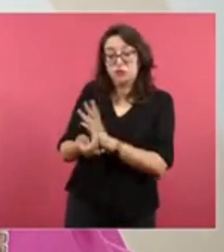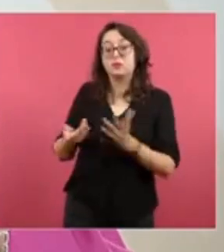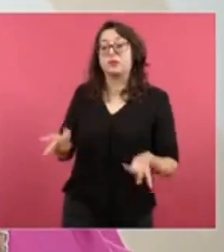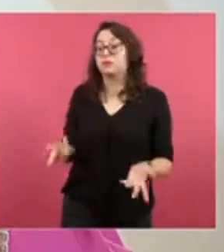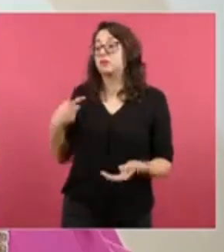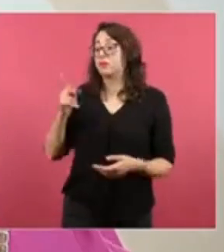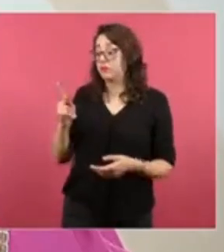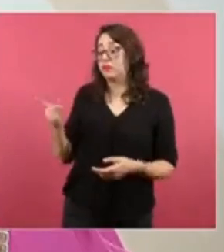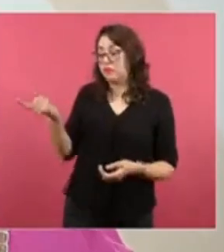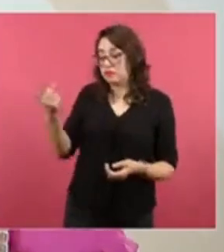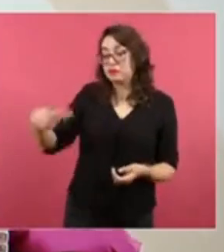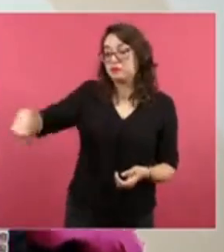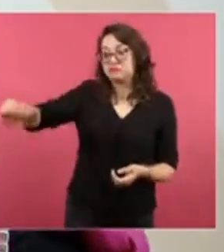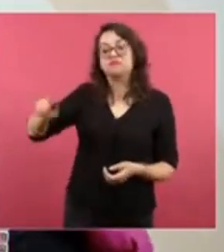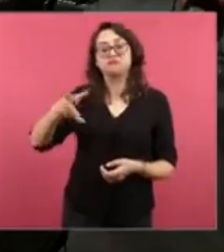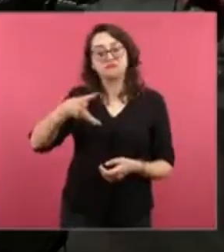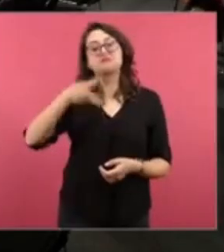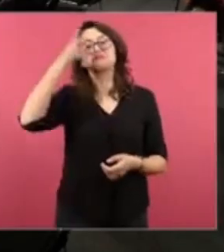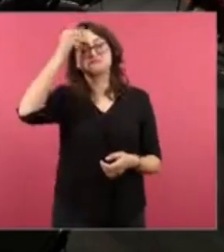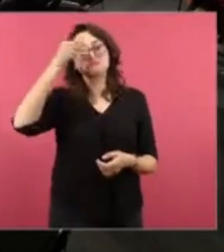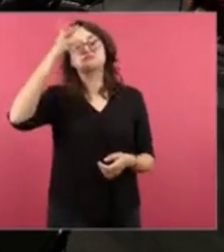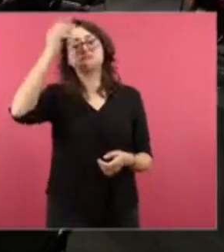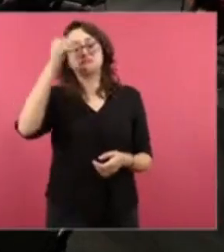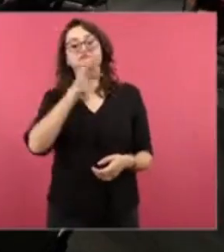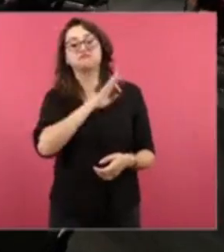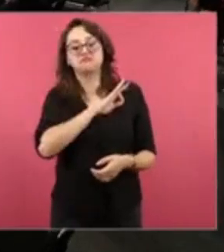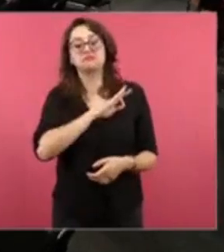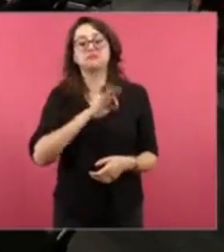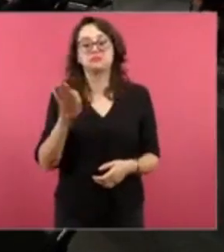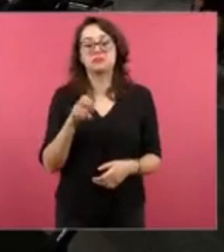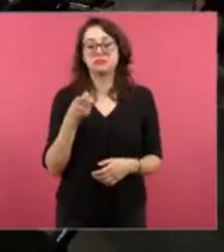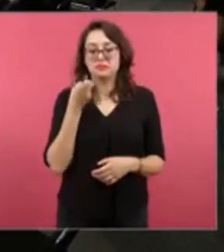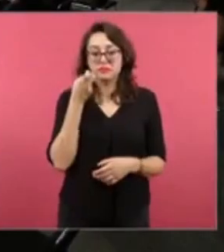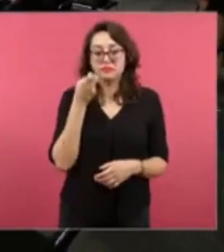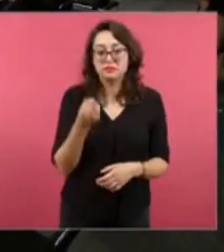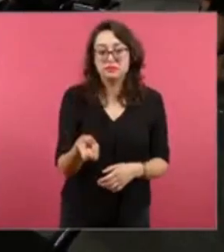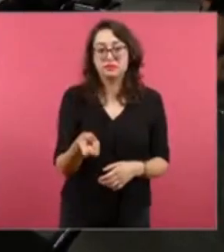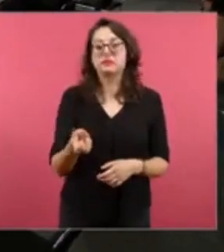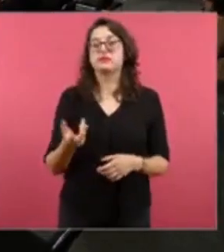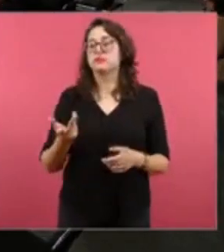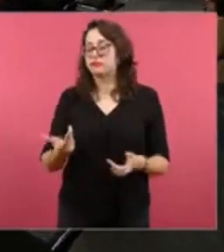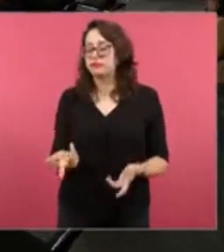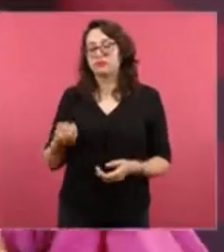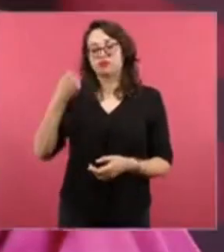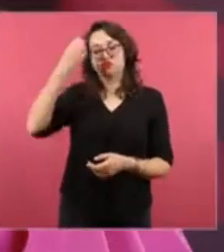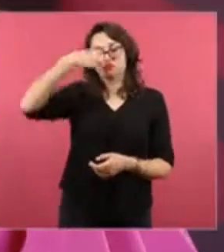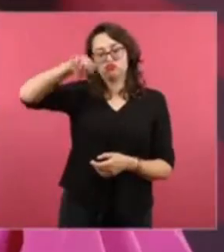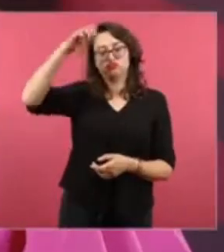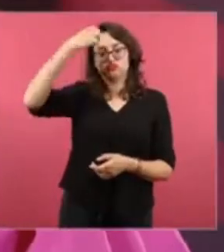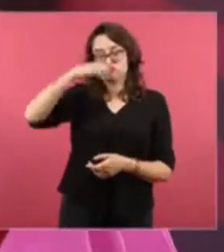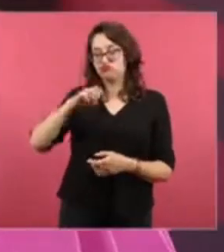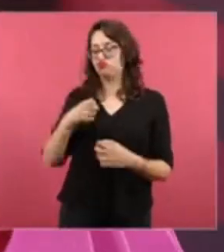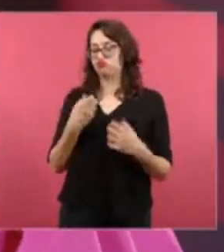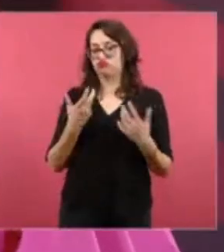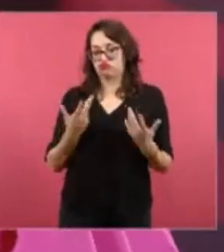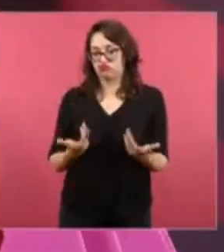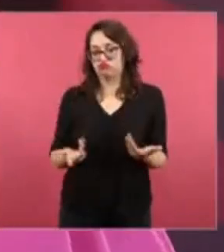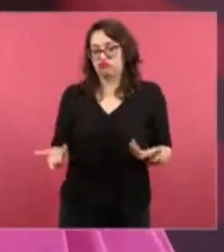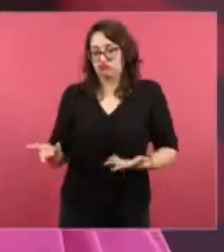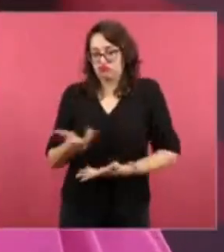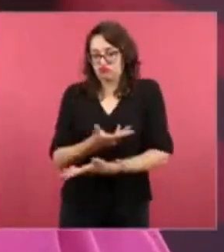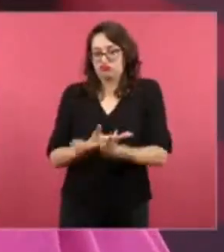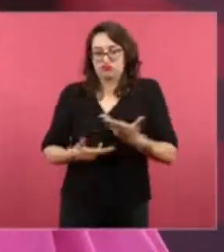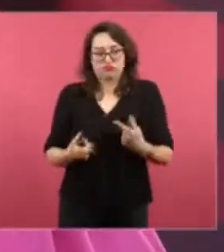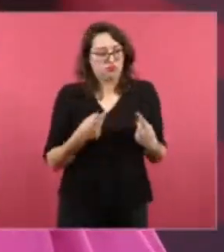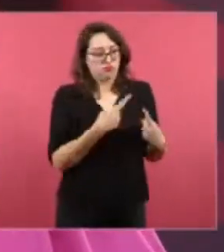caso, o sea, lo hablo desde educación especial y desde la experiencia, porque atienden a esta diversidad, a esta